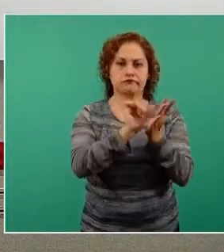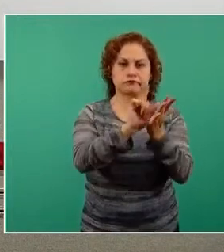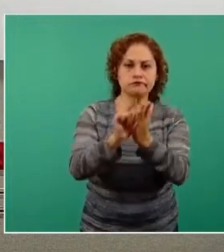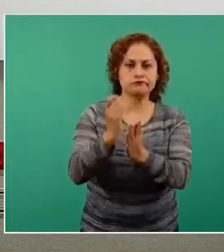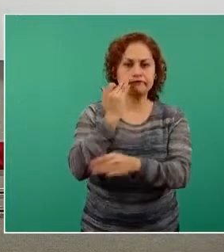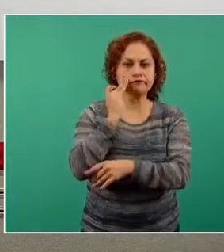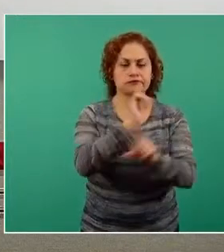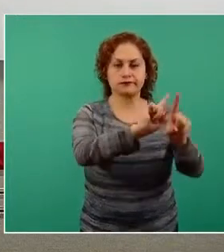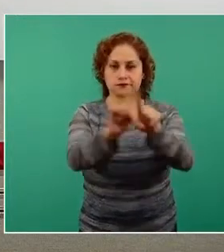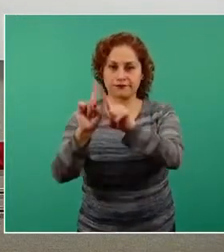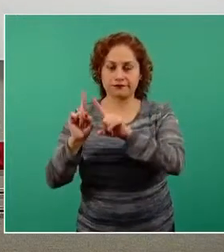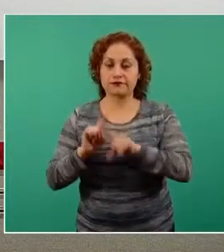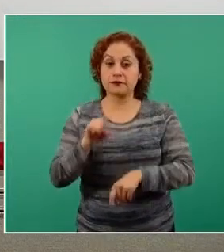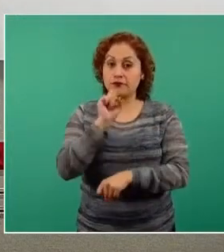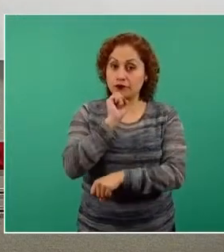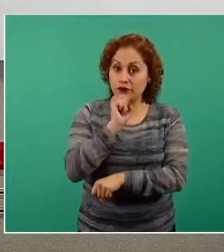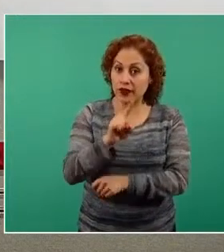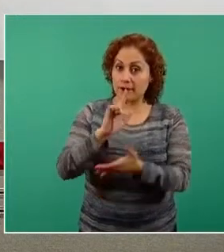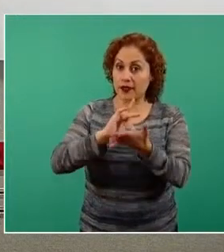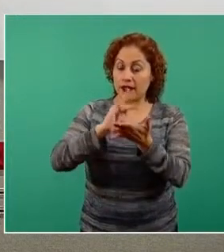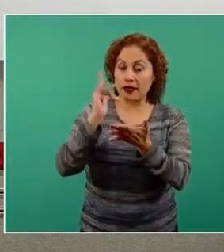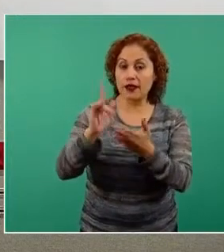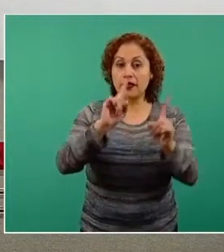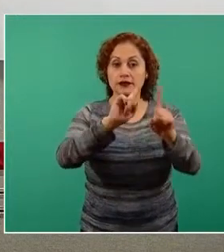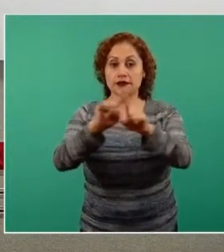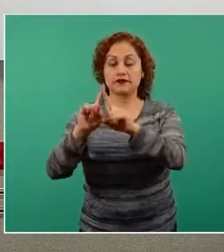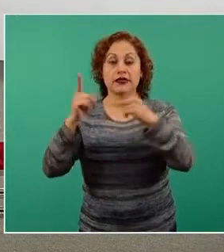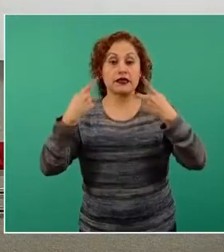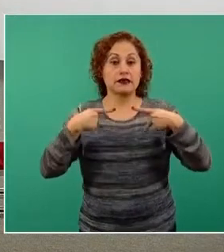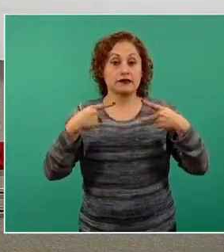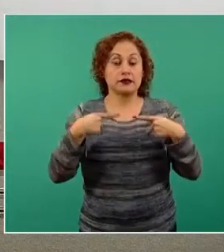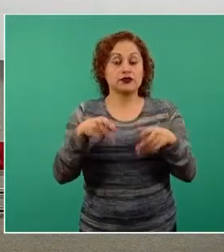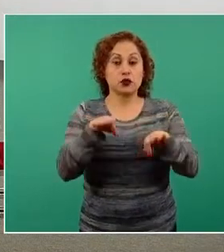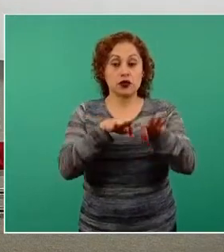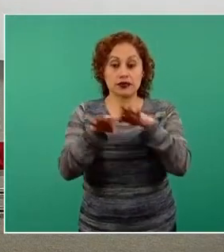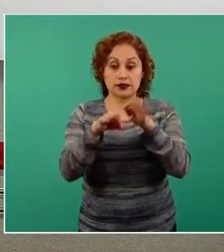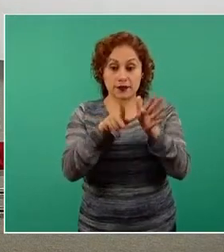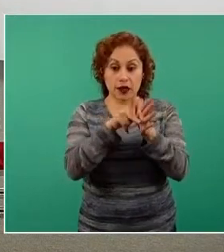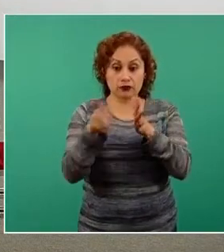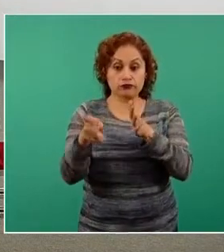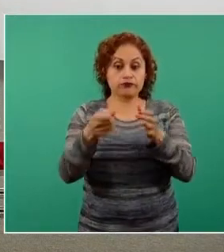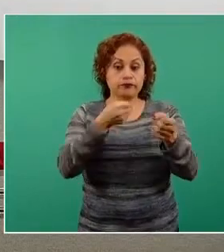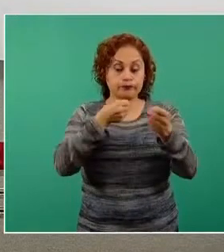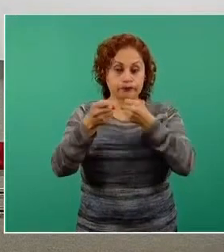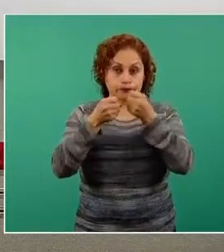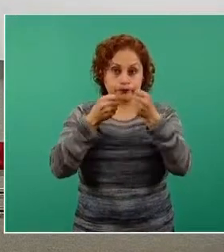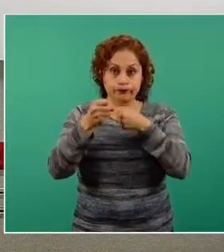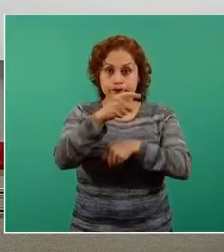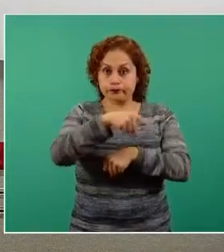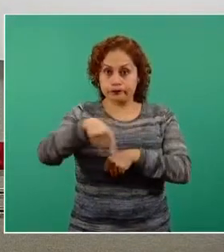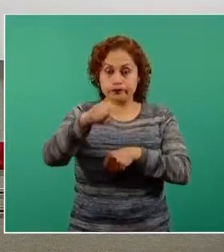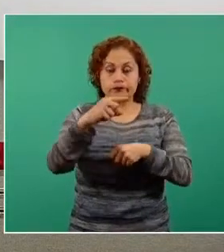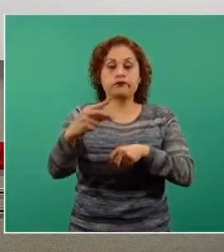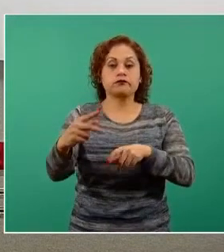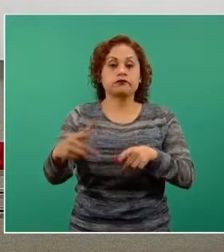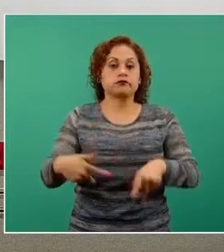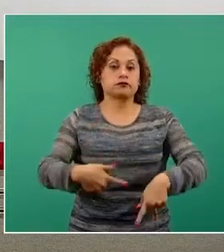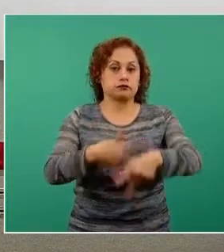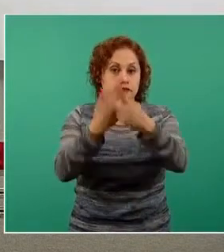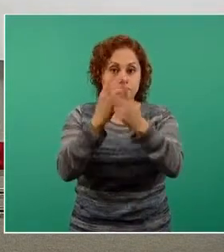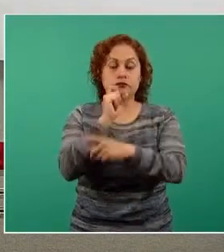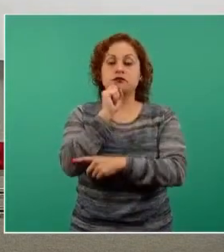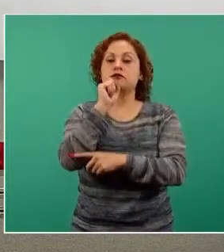medios de comunicación que también se han conectado con esta modalidad virtual, les damos la bienvenida a esta conferencia de